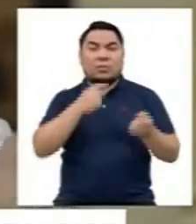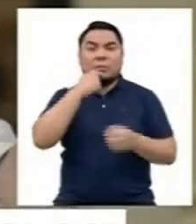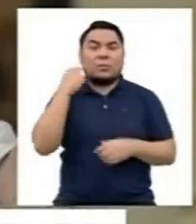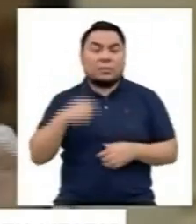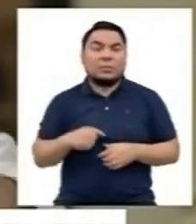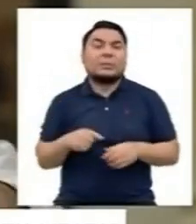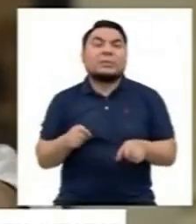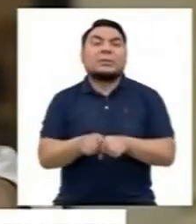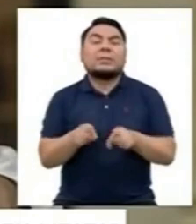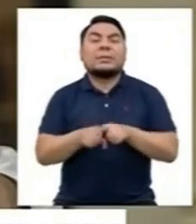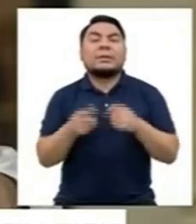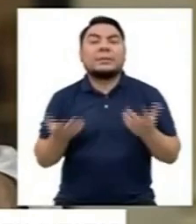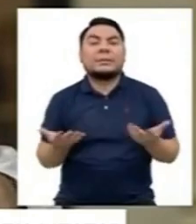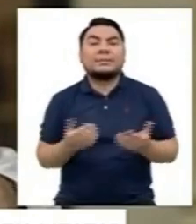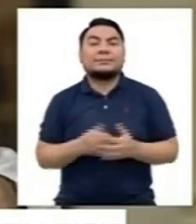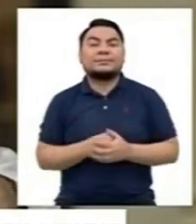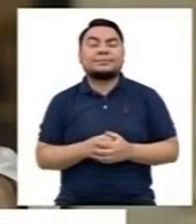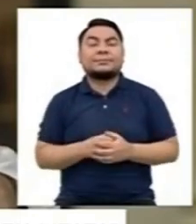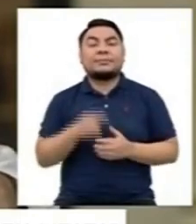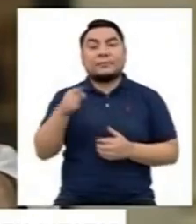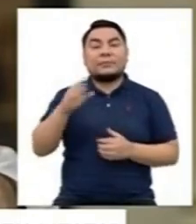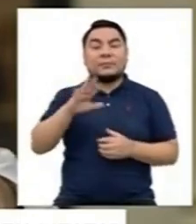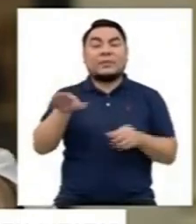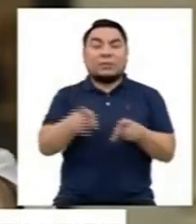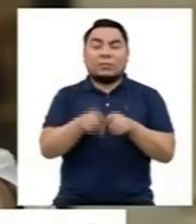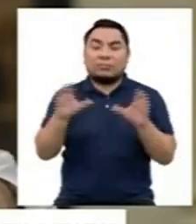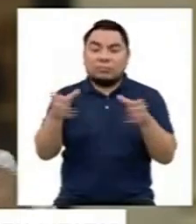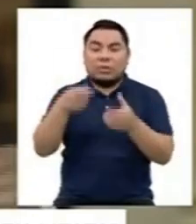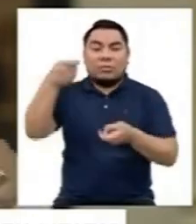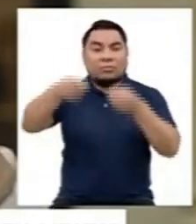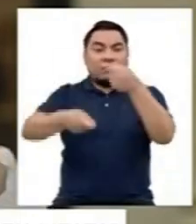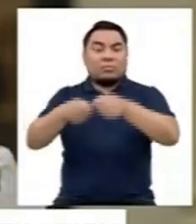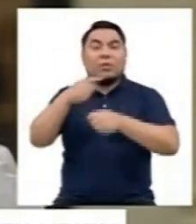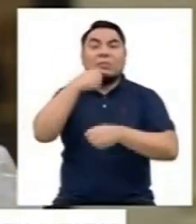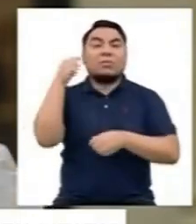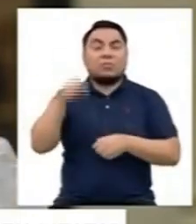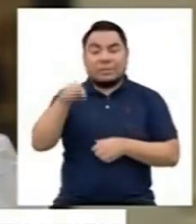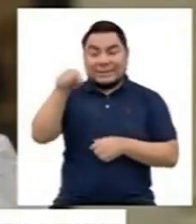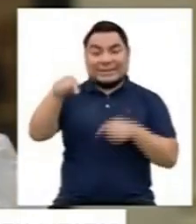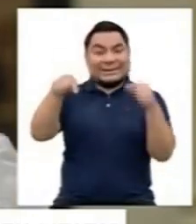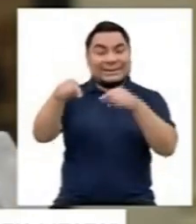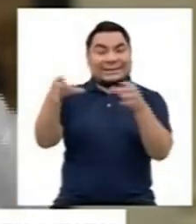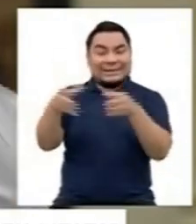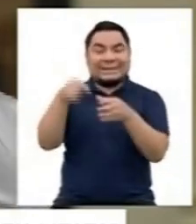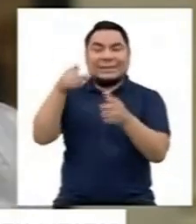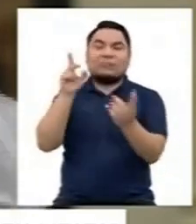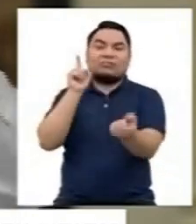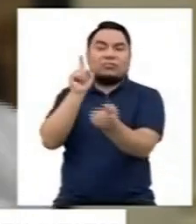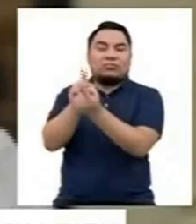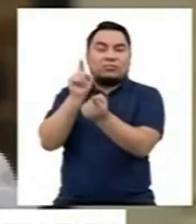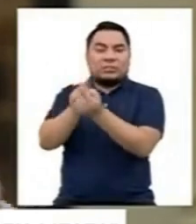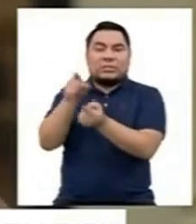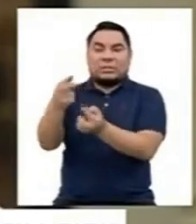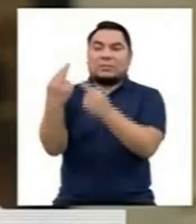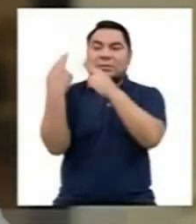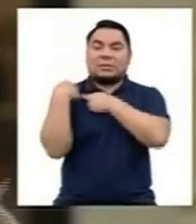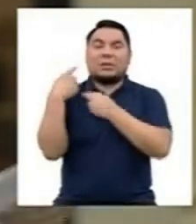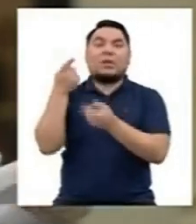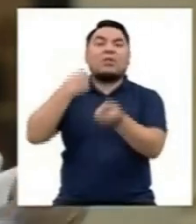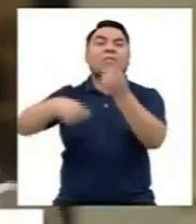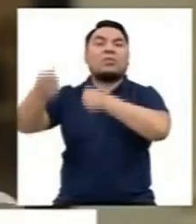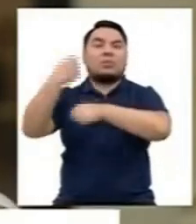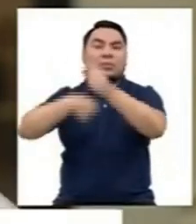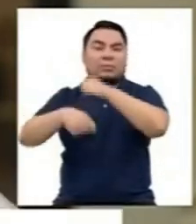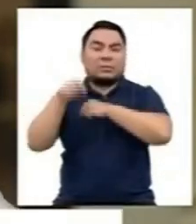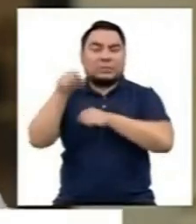de RENIEC, la ONP, OMPE y todos esos detalles en los las iglesias católicas o parroquiales. Y obviamente custodiados